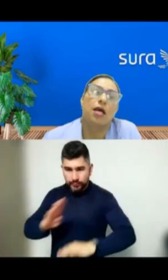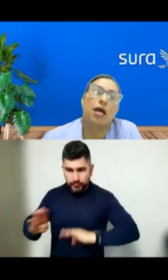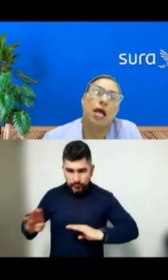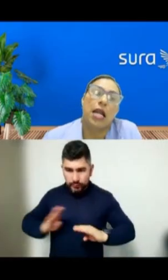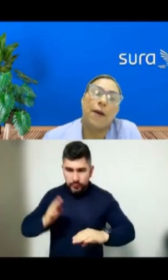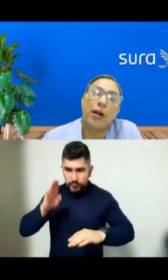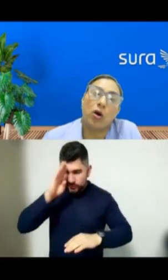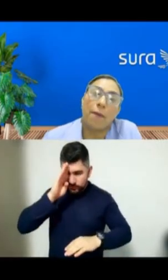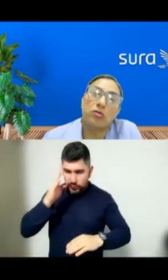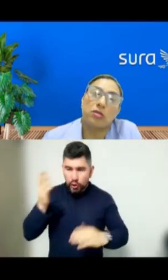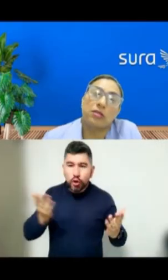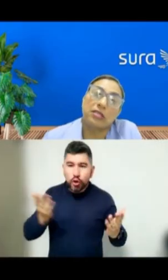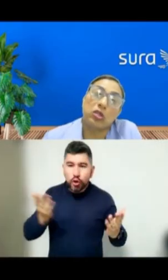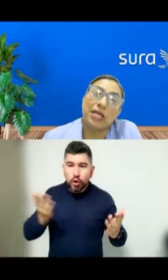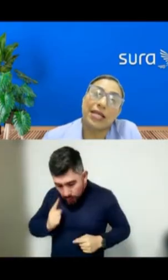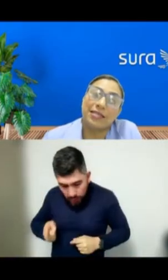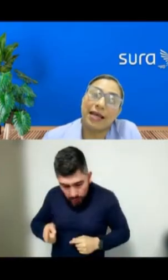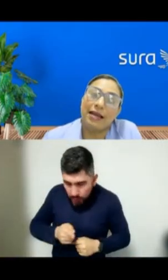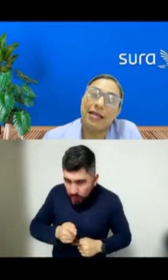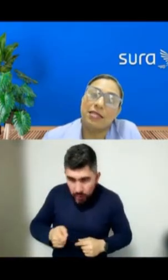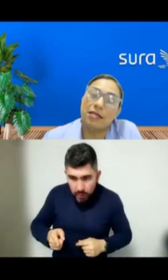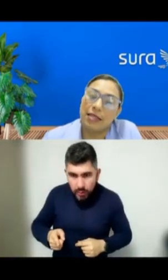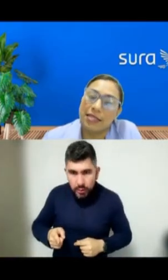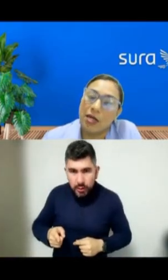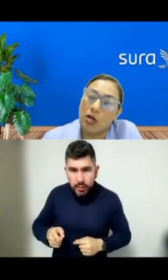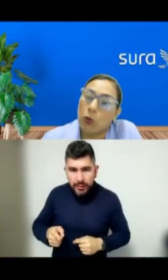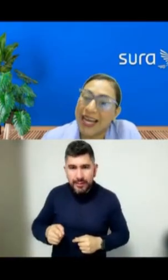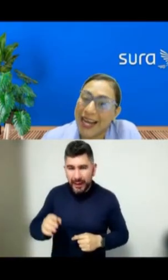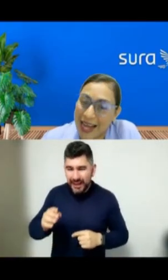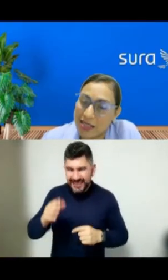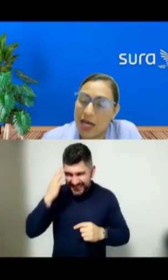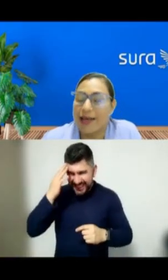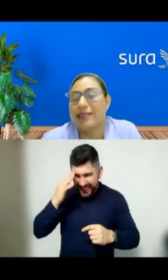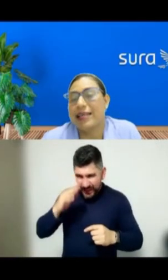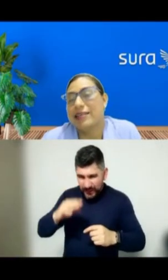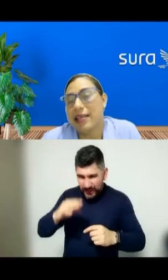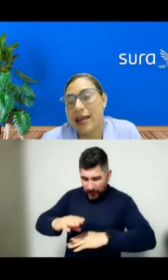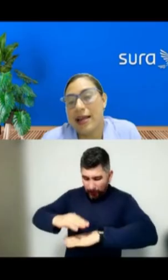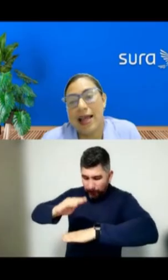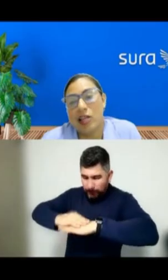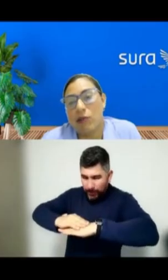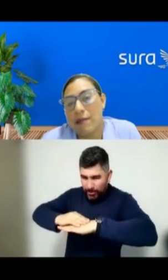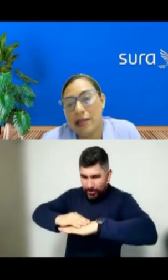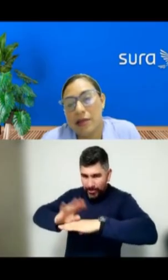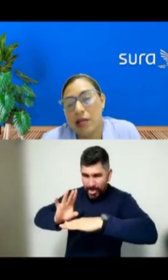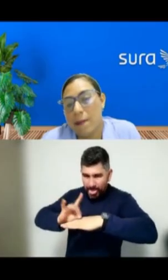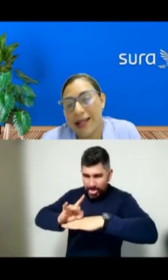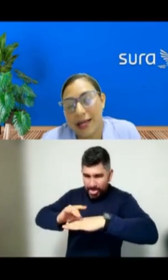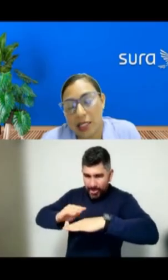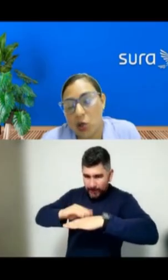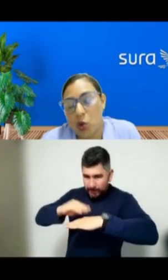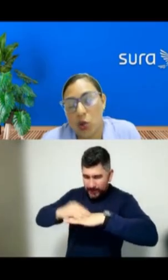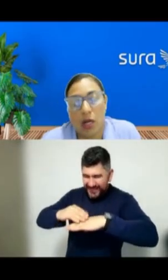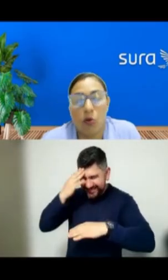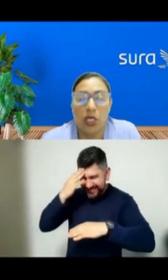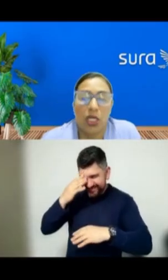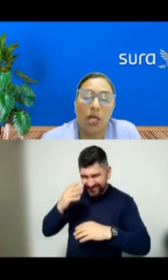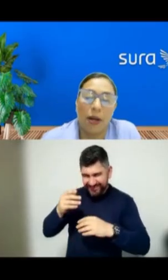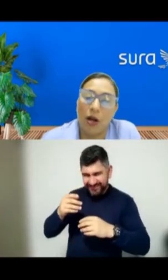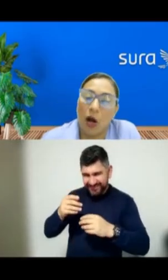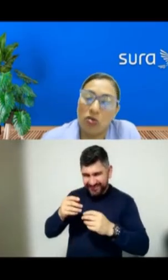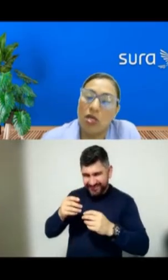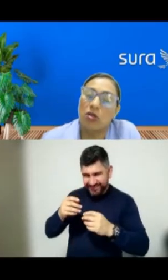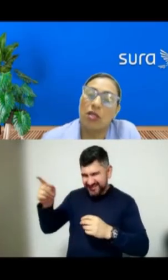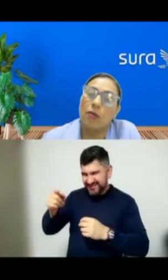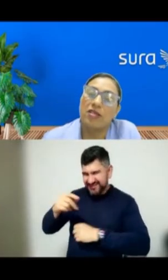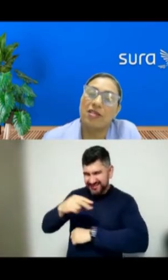herida tiene. Lavar con apósitos estériles, es decir, con una gasa que esté estéril, que es la que normalmente viene en el paquetico, en el